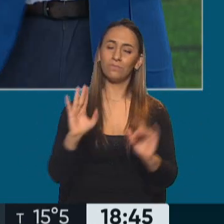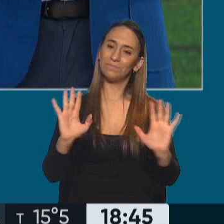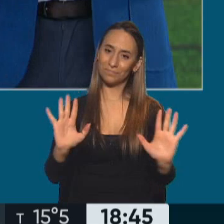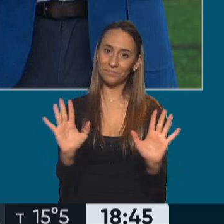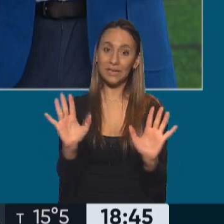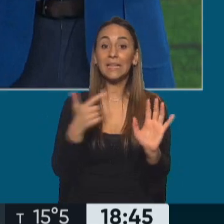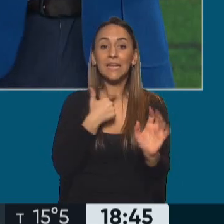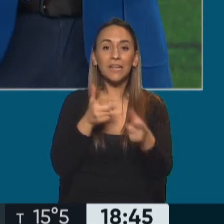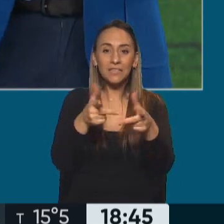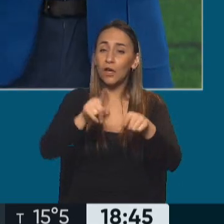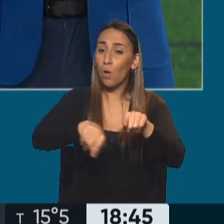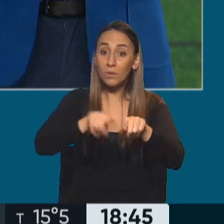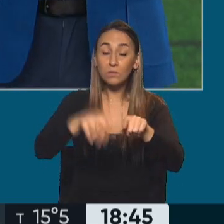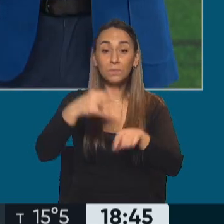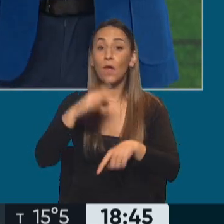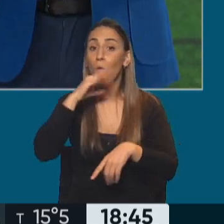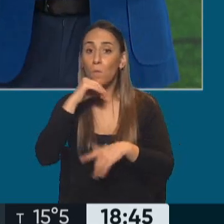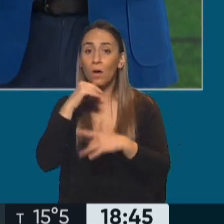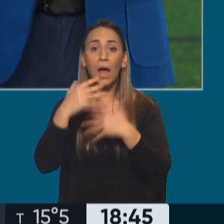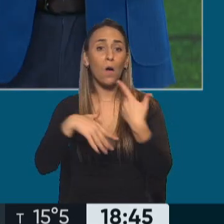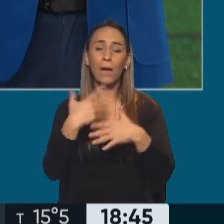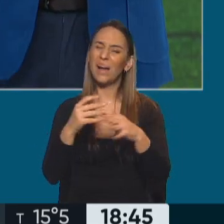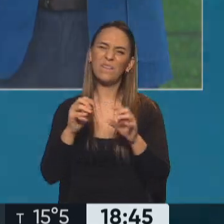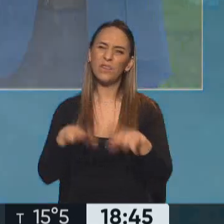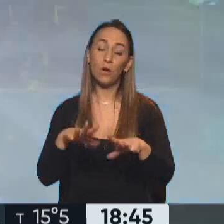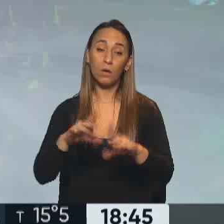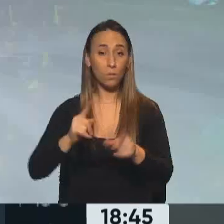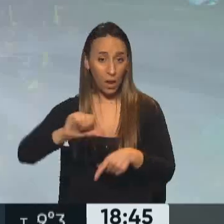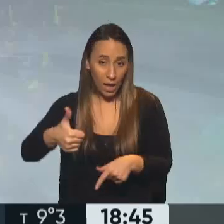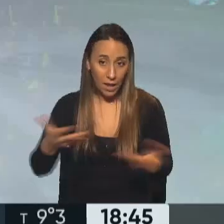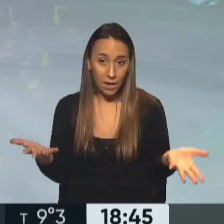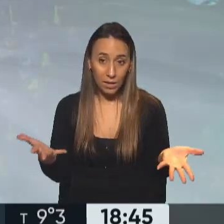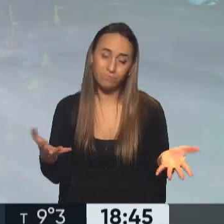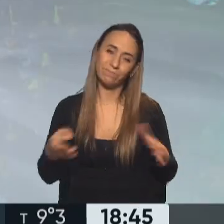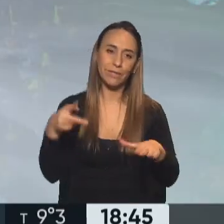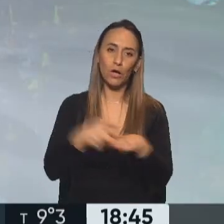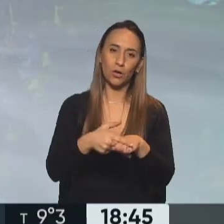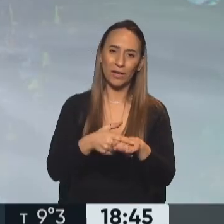decirte lo de siempre. Por Boca favor. No juega bien, pero gana. Y entonces me tengo que ir al corte. Dale.